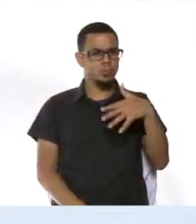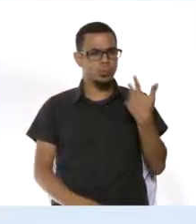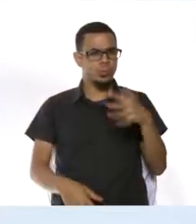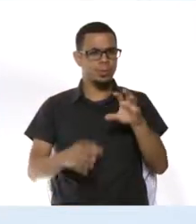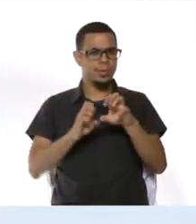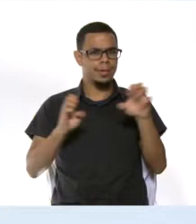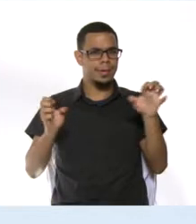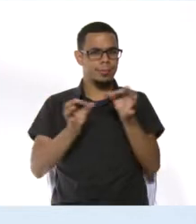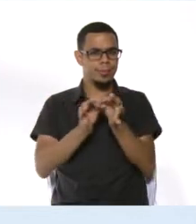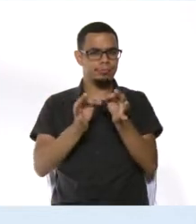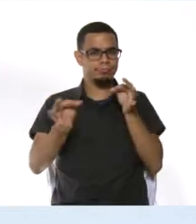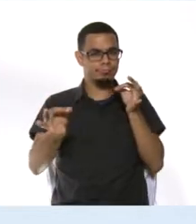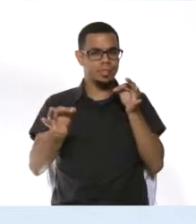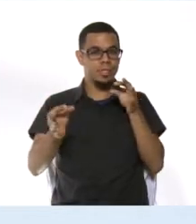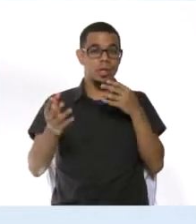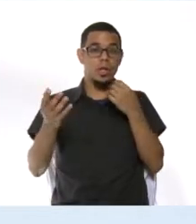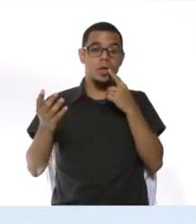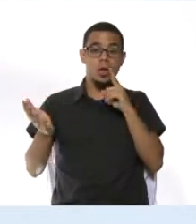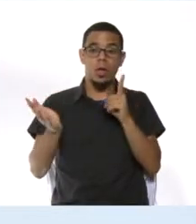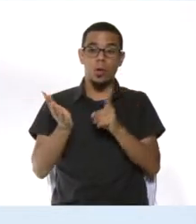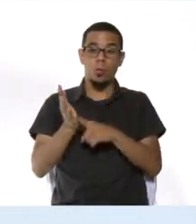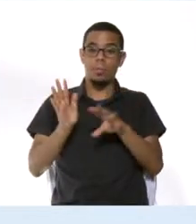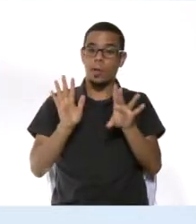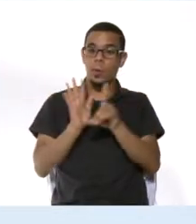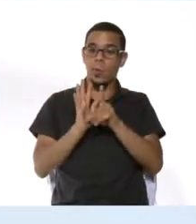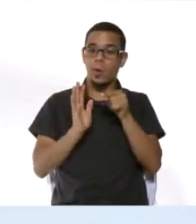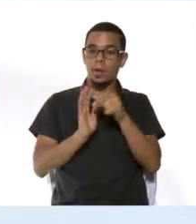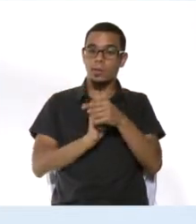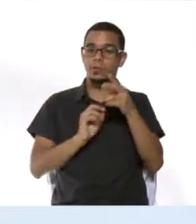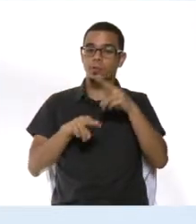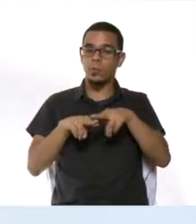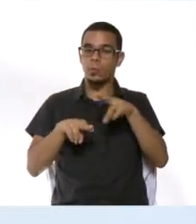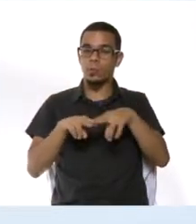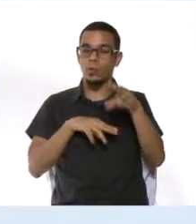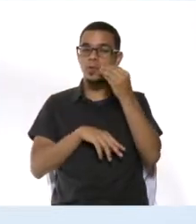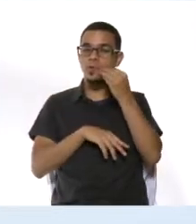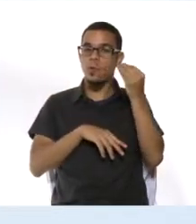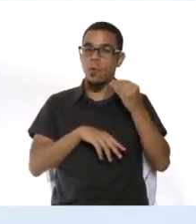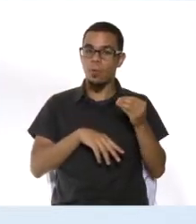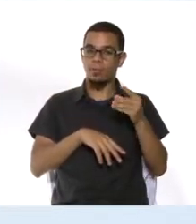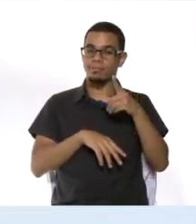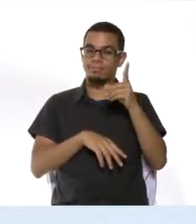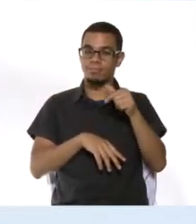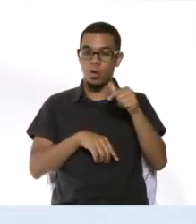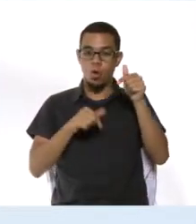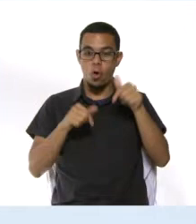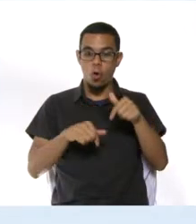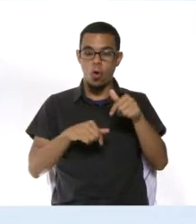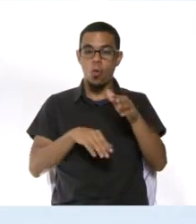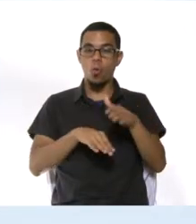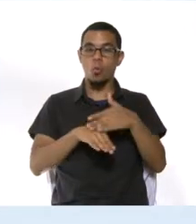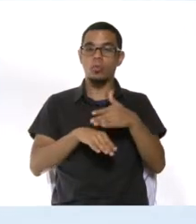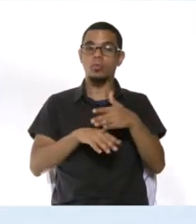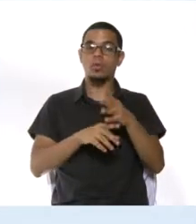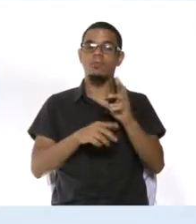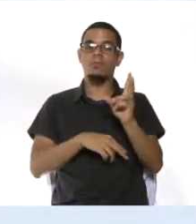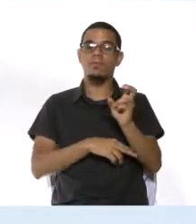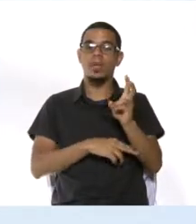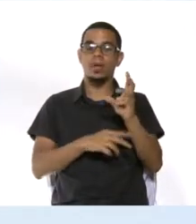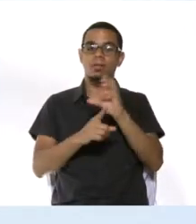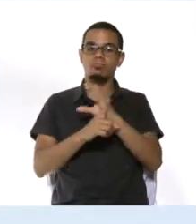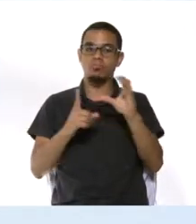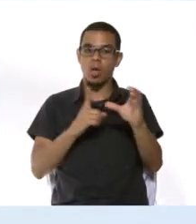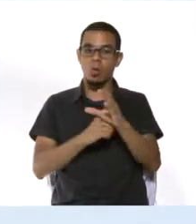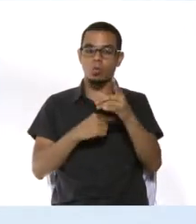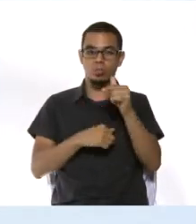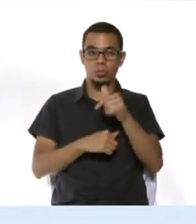la educación de nuestros niños, niñas, jóvenes y adolescentes. En este viernes de cultura y recreación, los